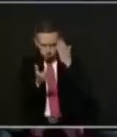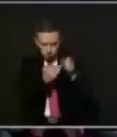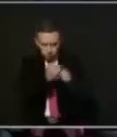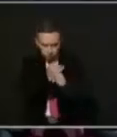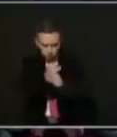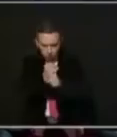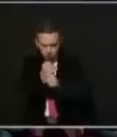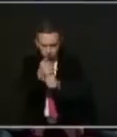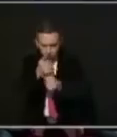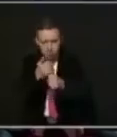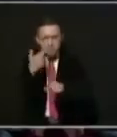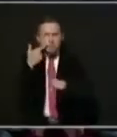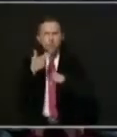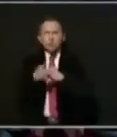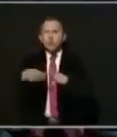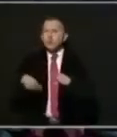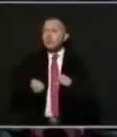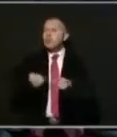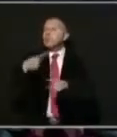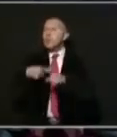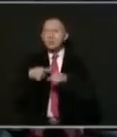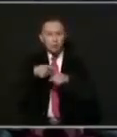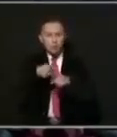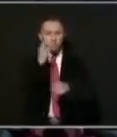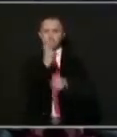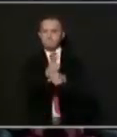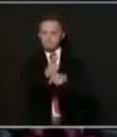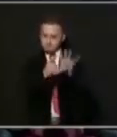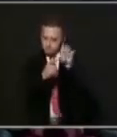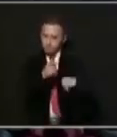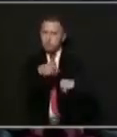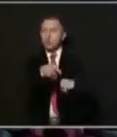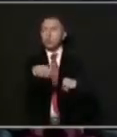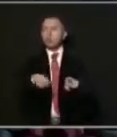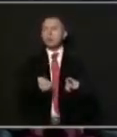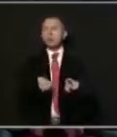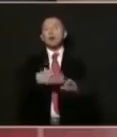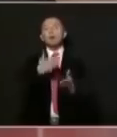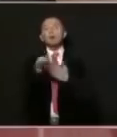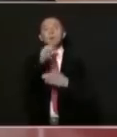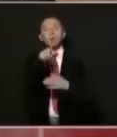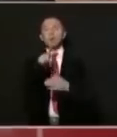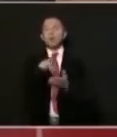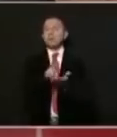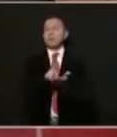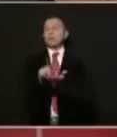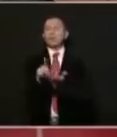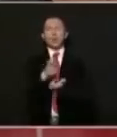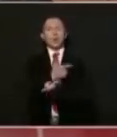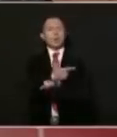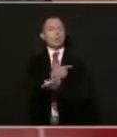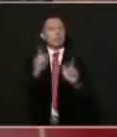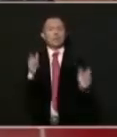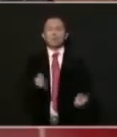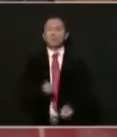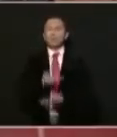Se respetará la libertad de expresión Nunca el